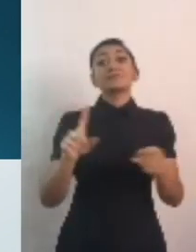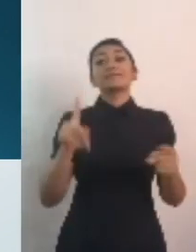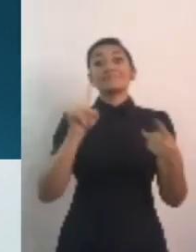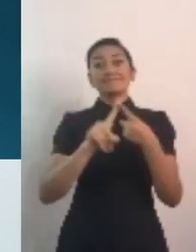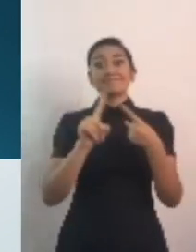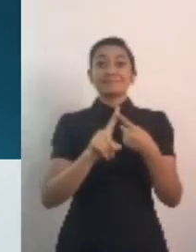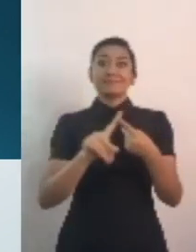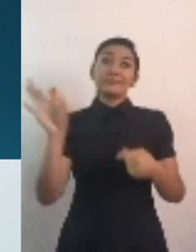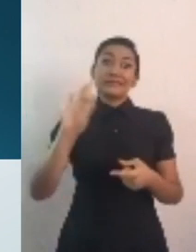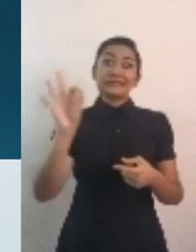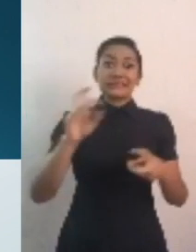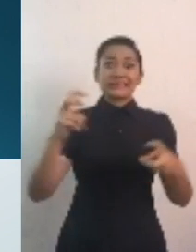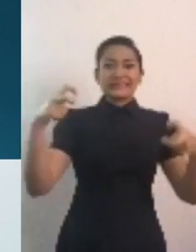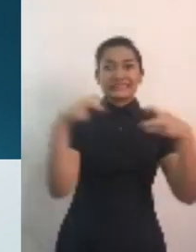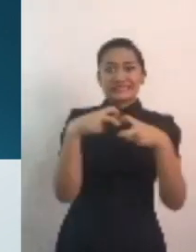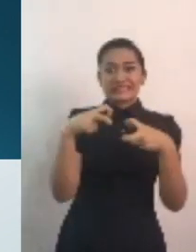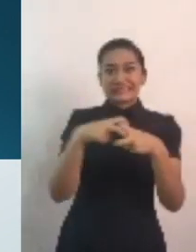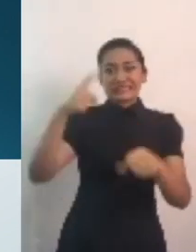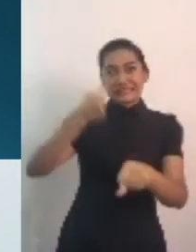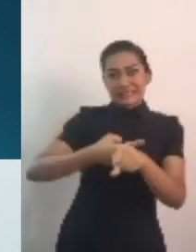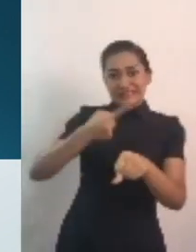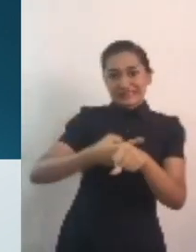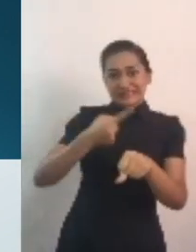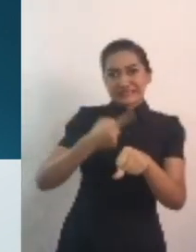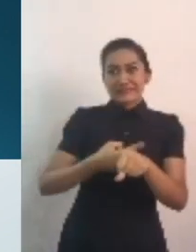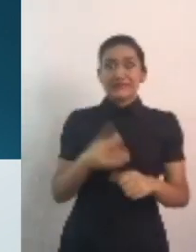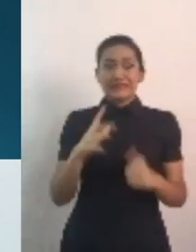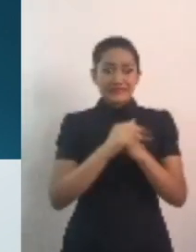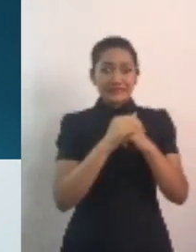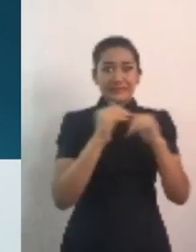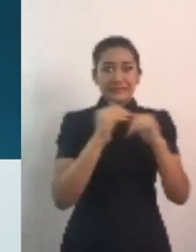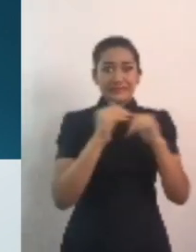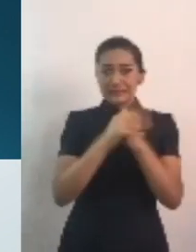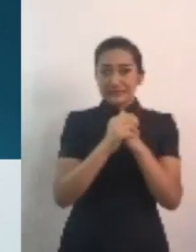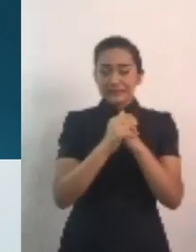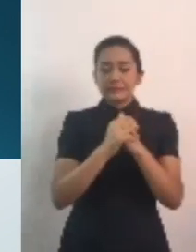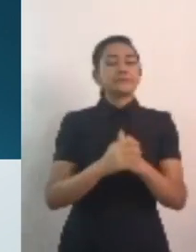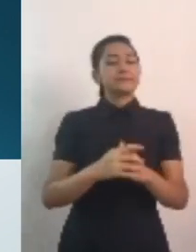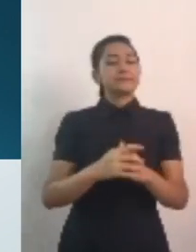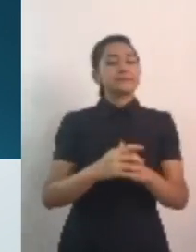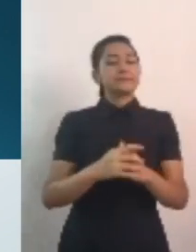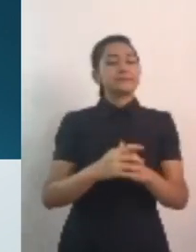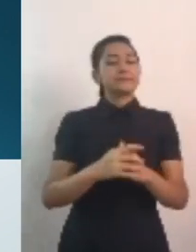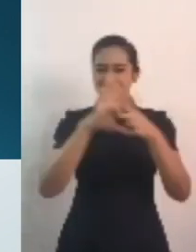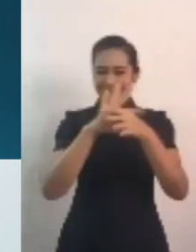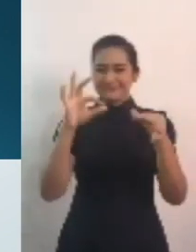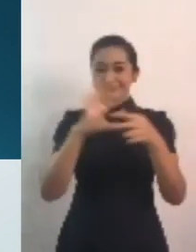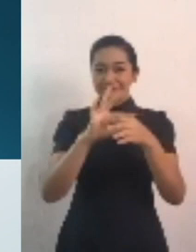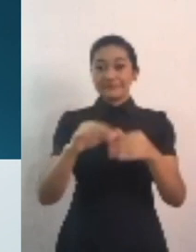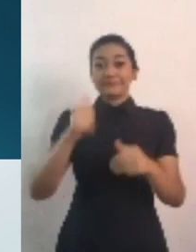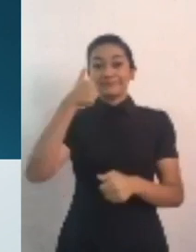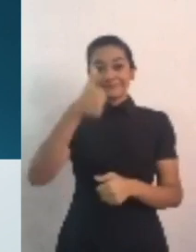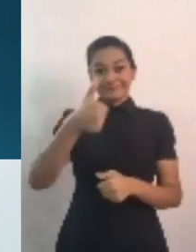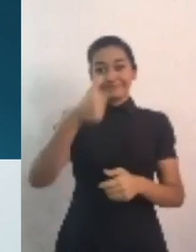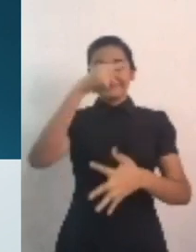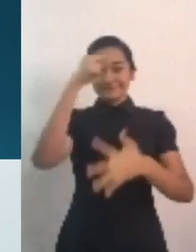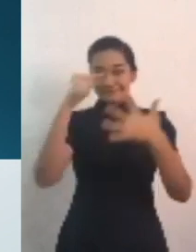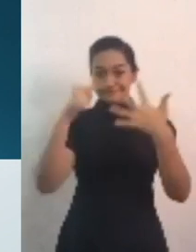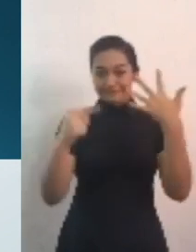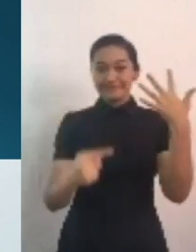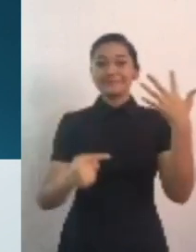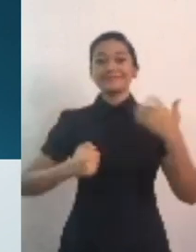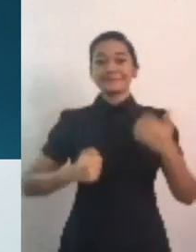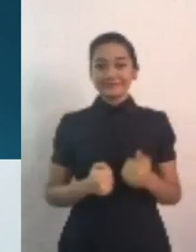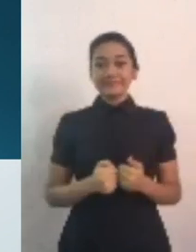6 síntomas principales, pero hay otros síntomas que se ven dependiendo de la situación particular del individuo y a veces de